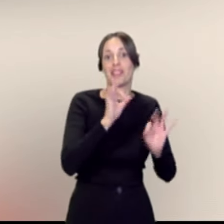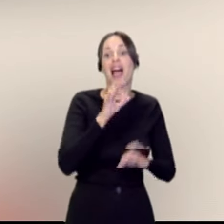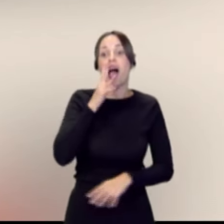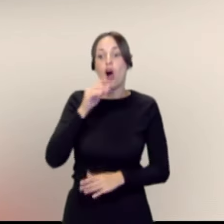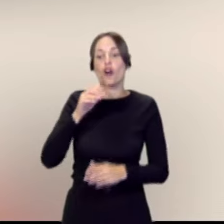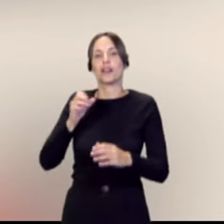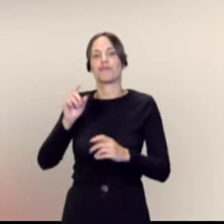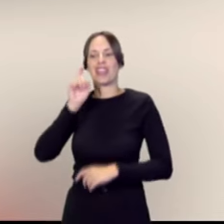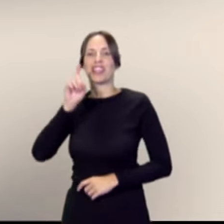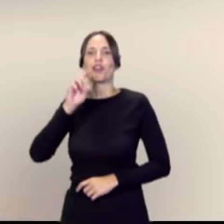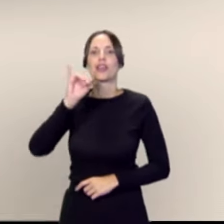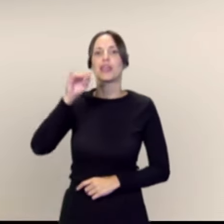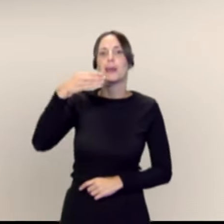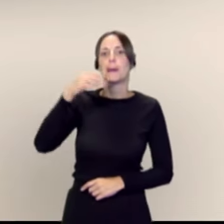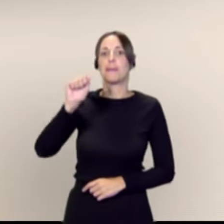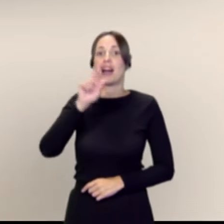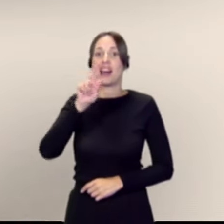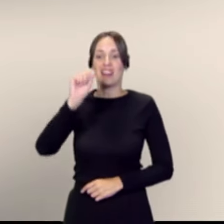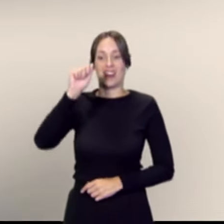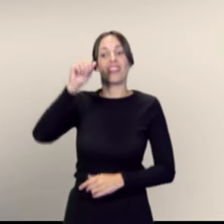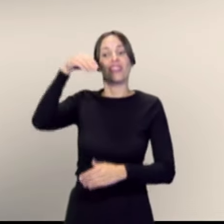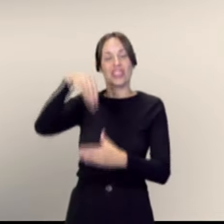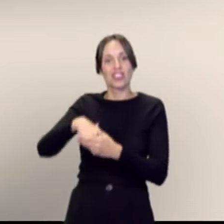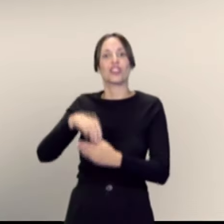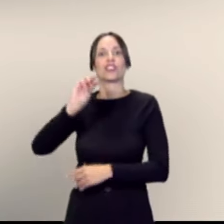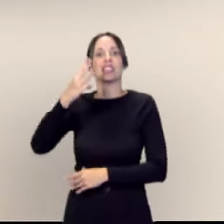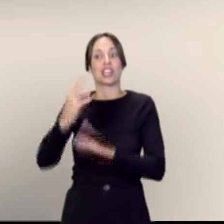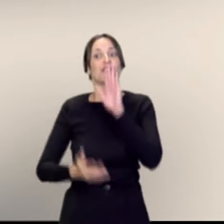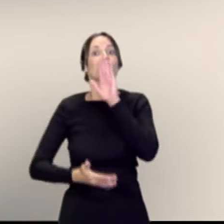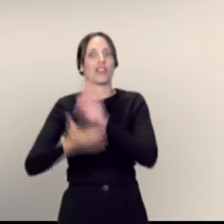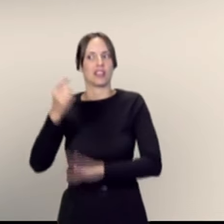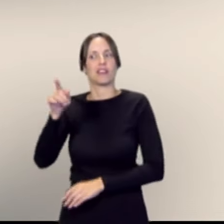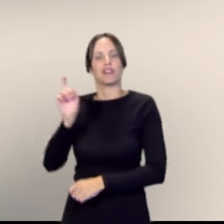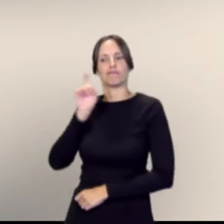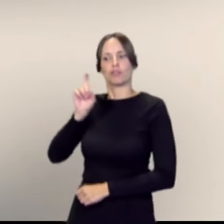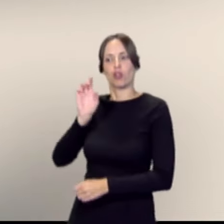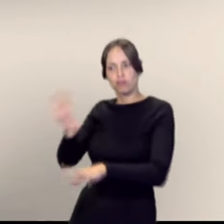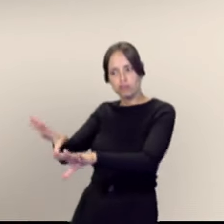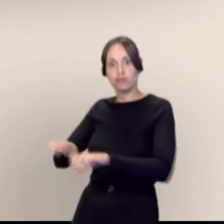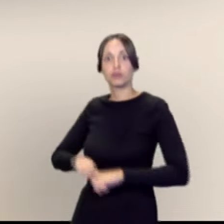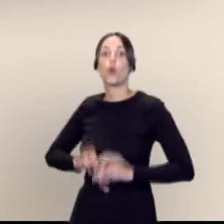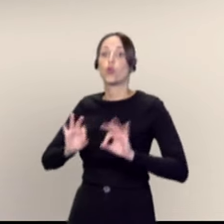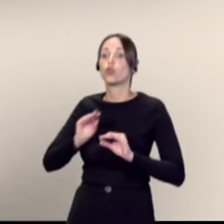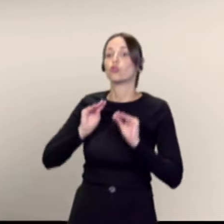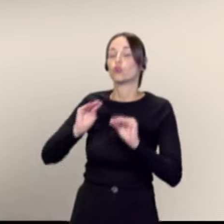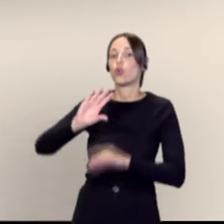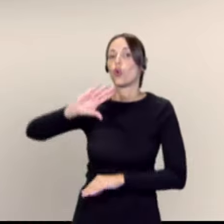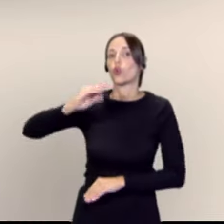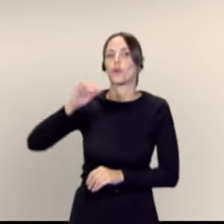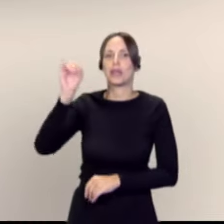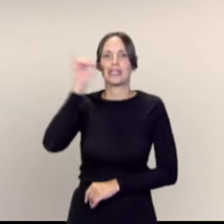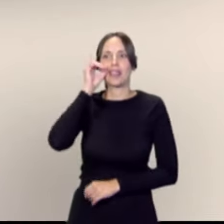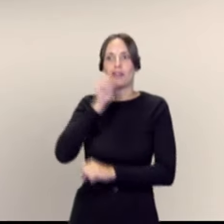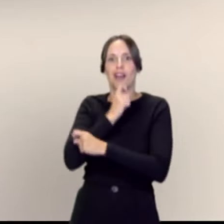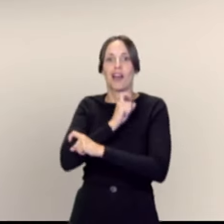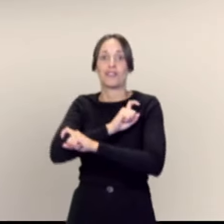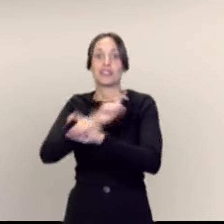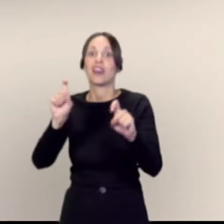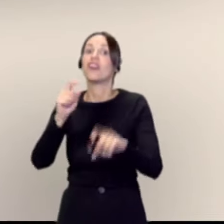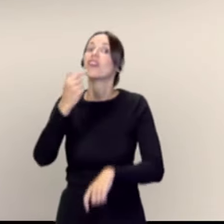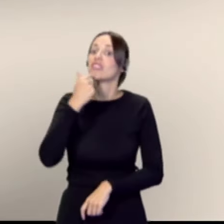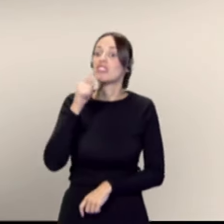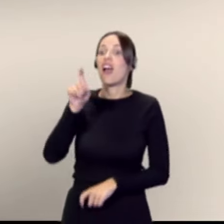que milita en el grupo canario de la Tercera Federación, según ha confirmado el mismo club en su perfil de Instagram. Sinagra será el nuevo entrenador